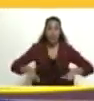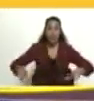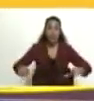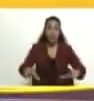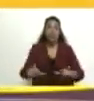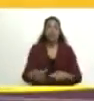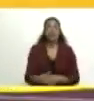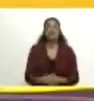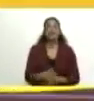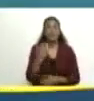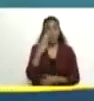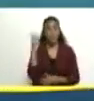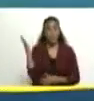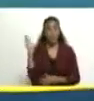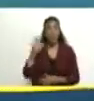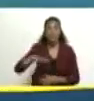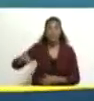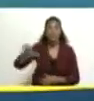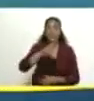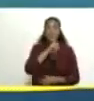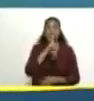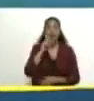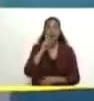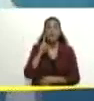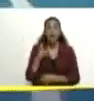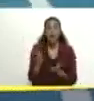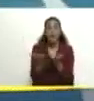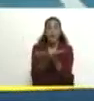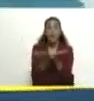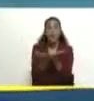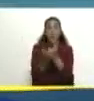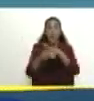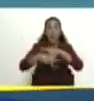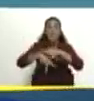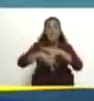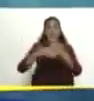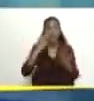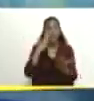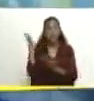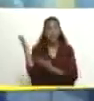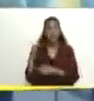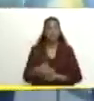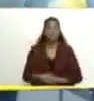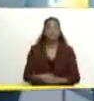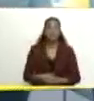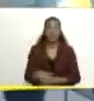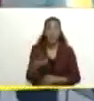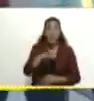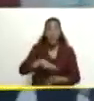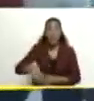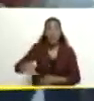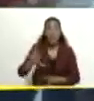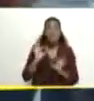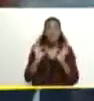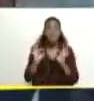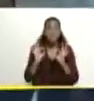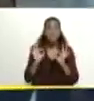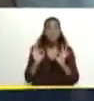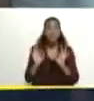Malabé. Estamos en el Simoncito. Estamos en el Simoncito y es